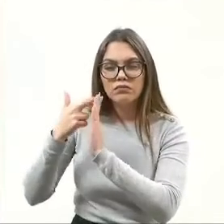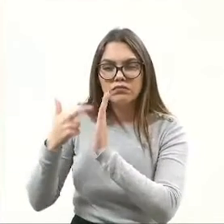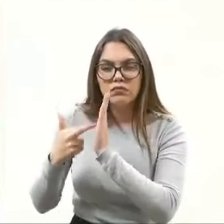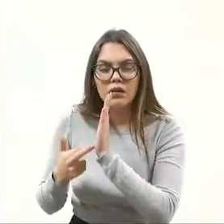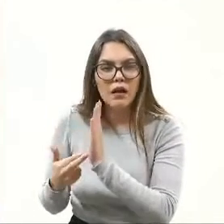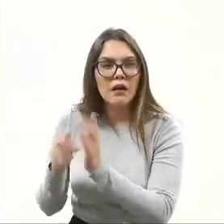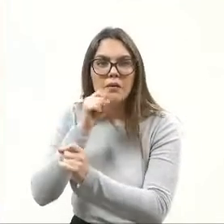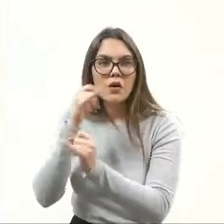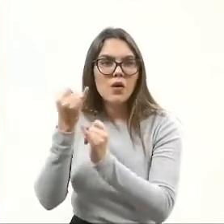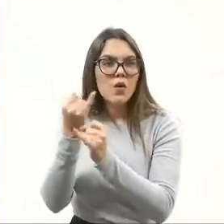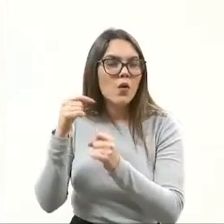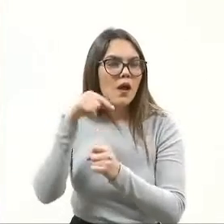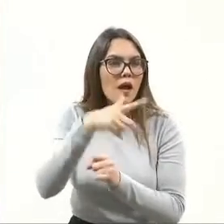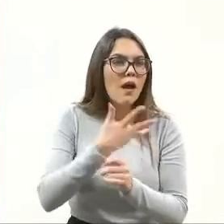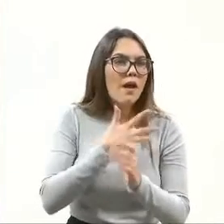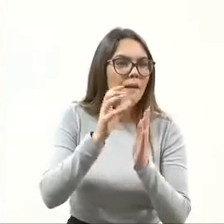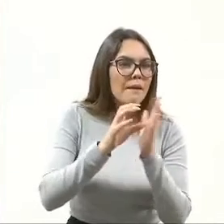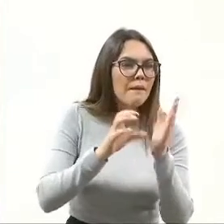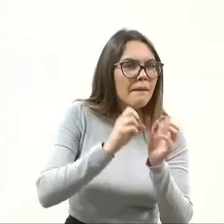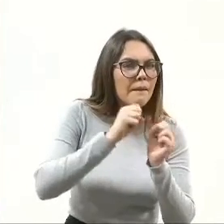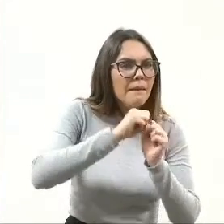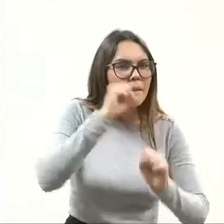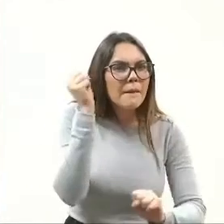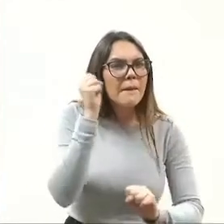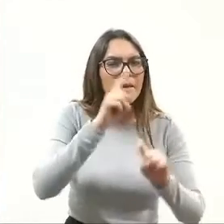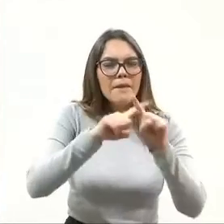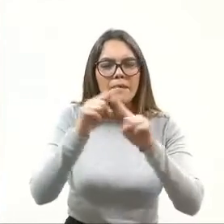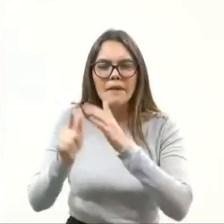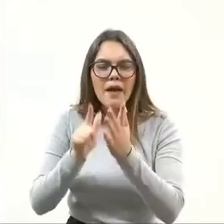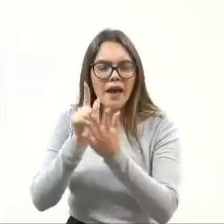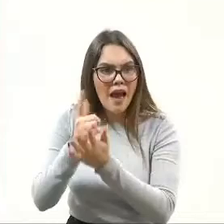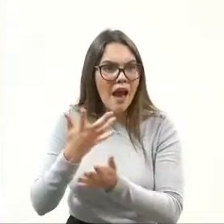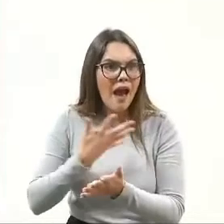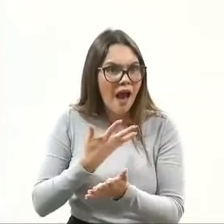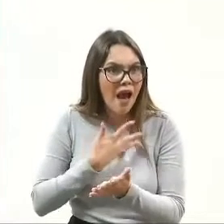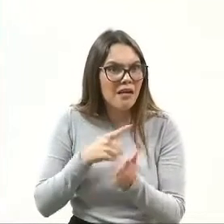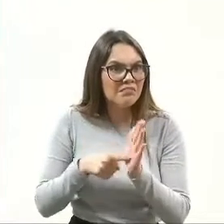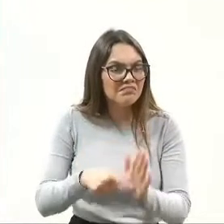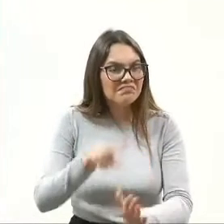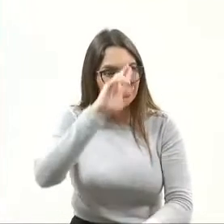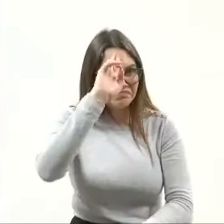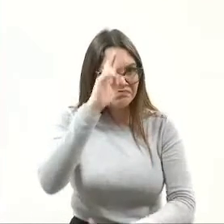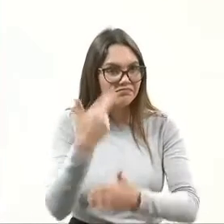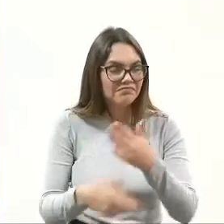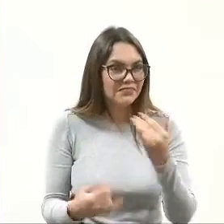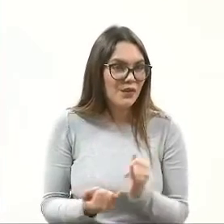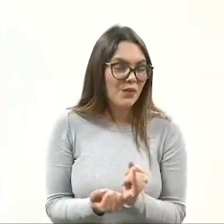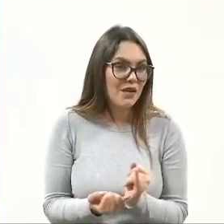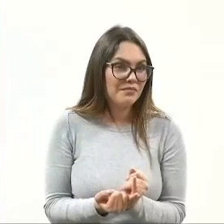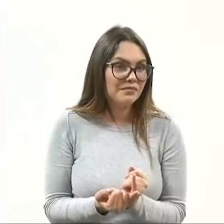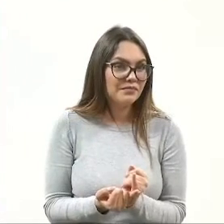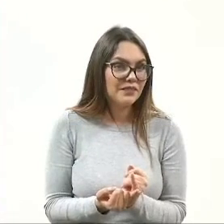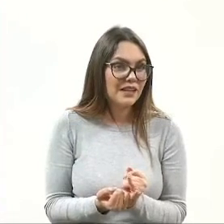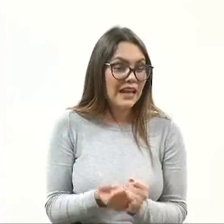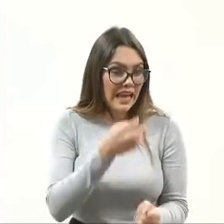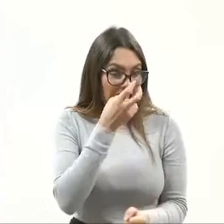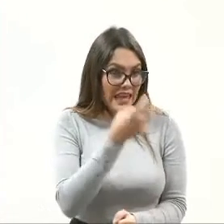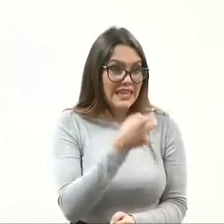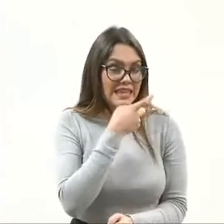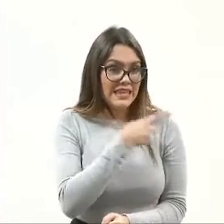desde luego las normas convencionales el reconocimiento del derecho a la personalidad jurídica